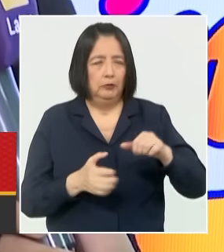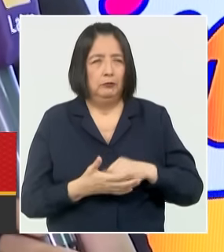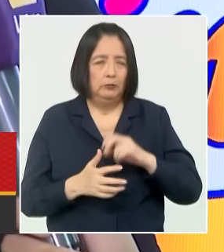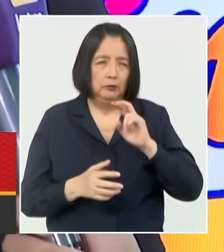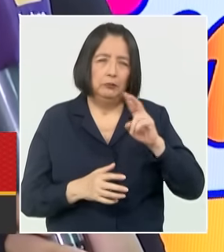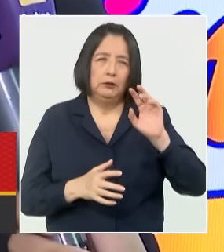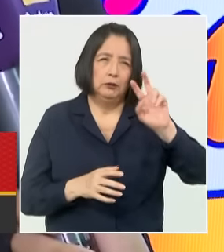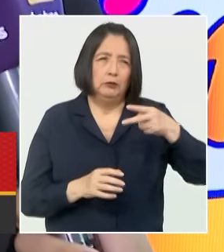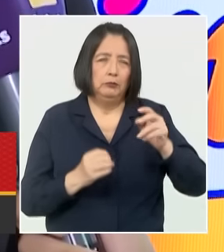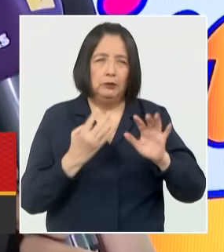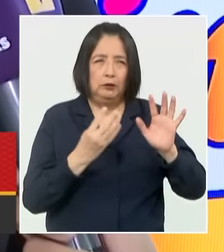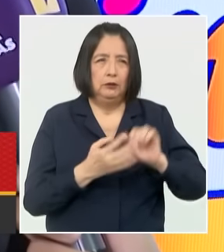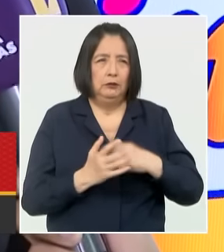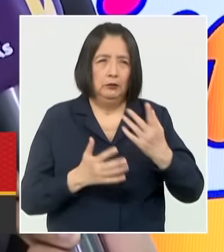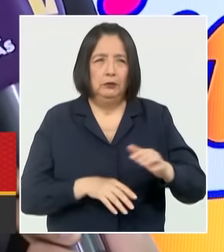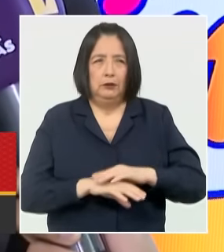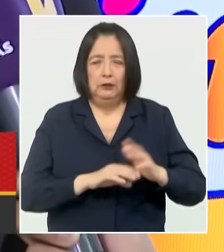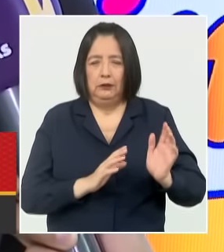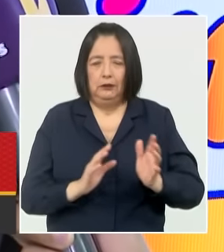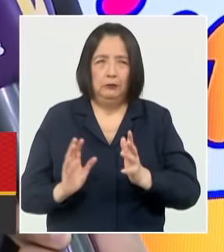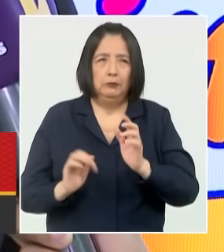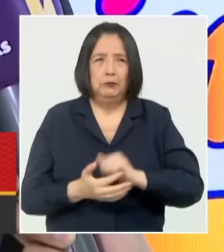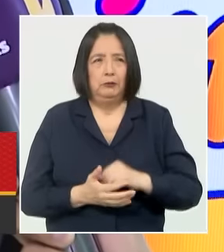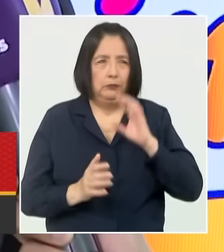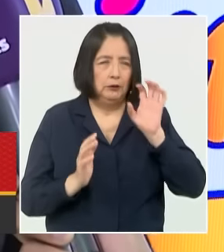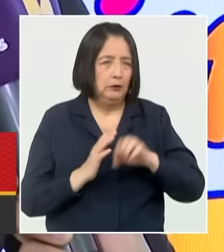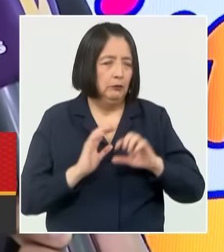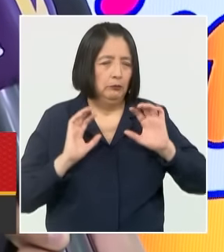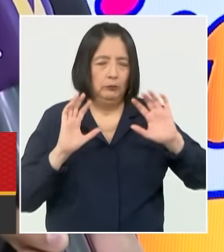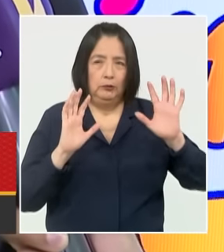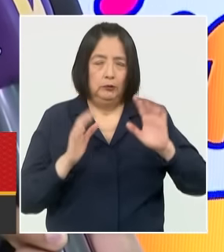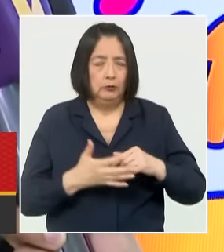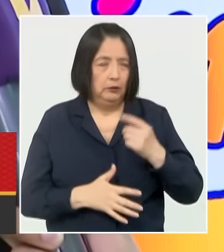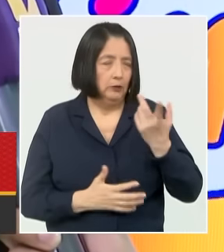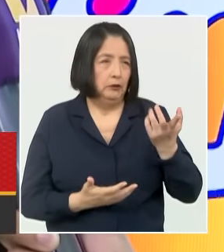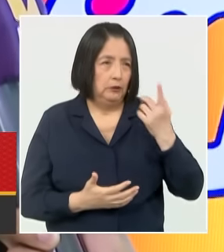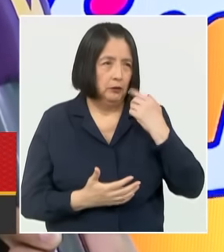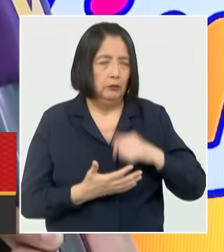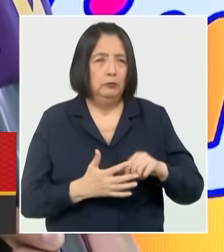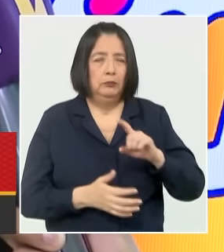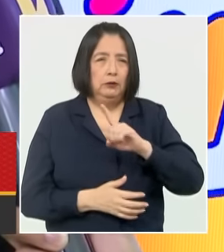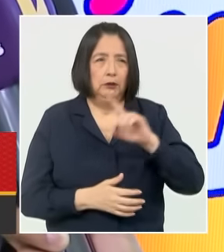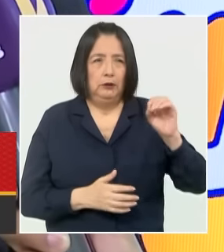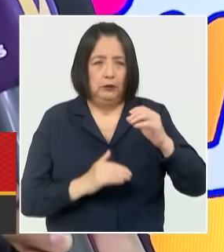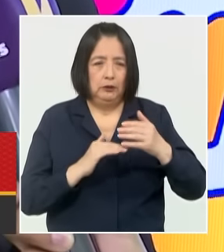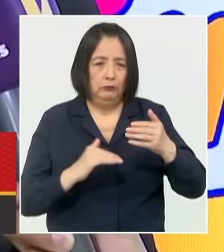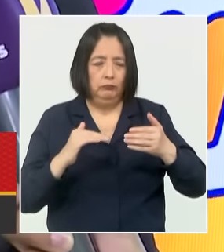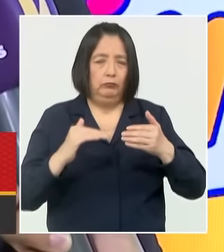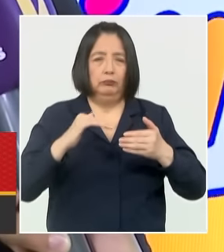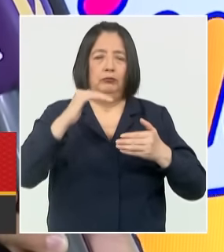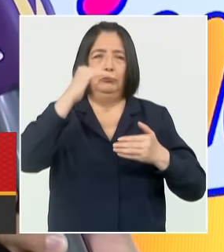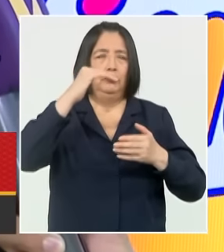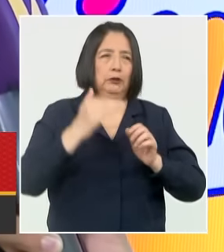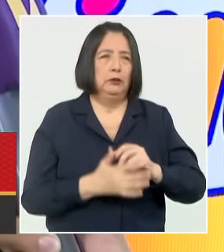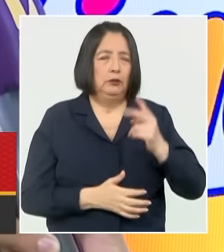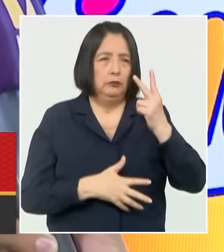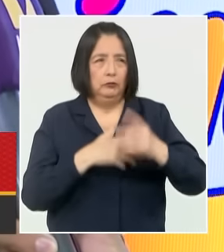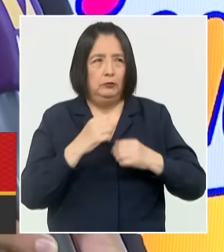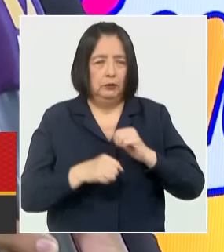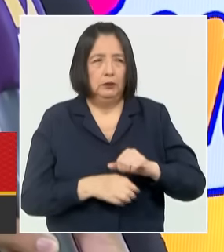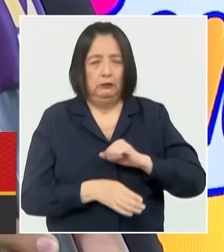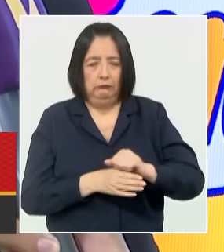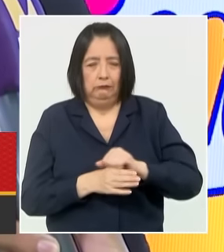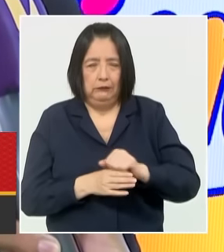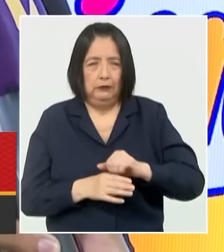el 2019, el tema de la preparación, por ejemplo, el voleibol masculino, por darte un ejemplo, subió 100 puestos en el ranking mundial en 2 años en preparación para